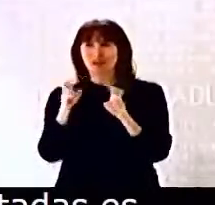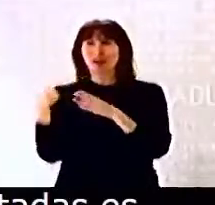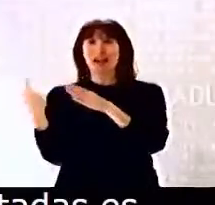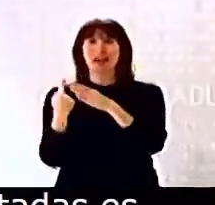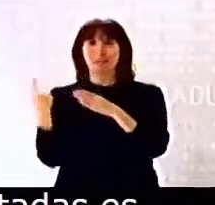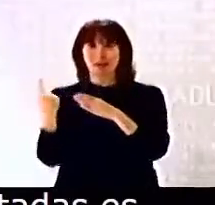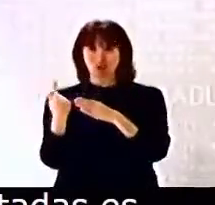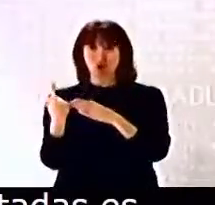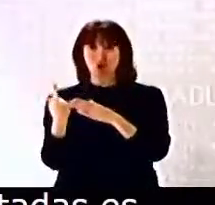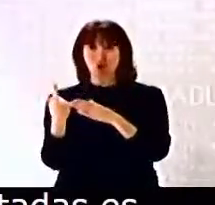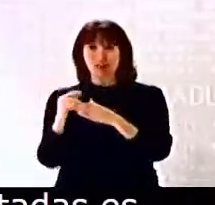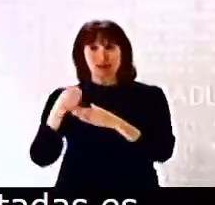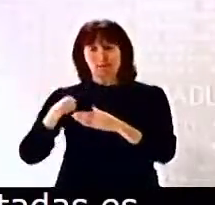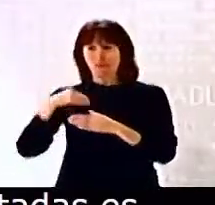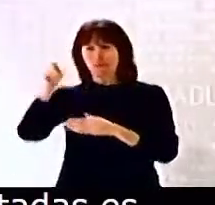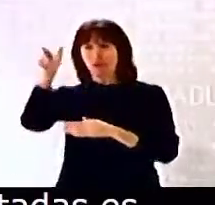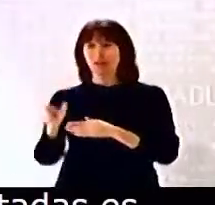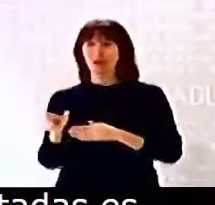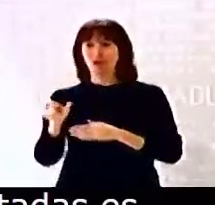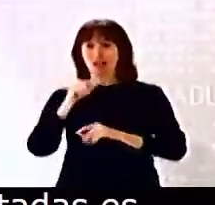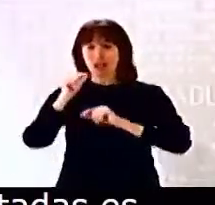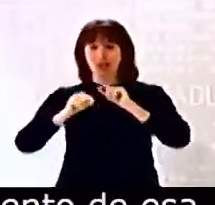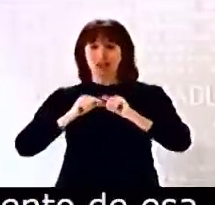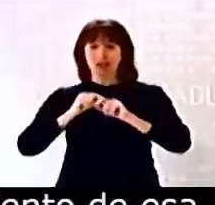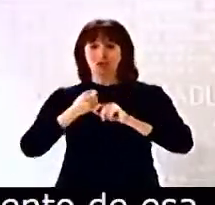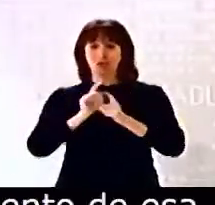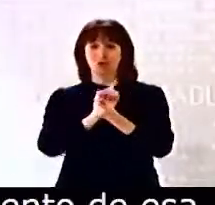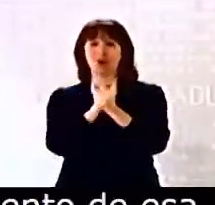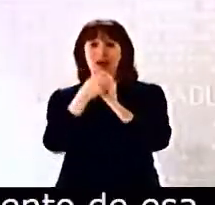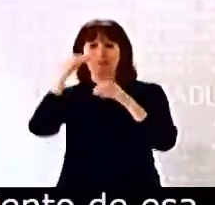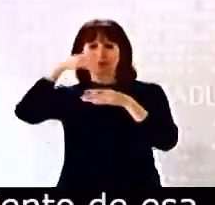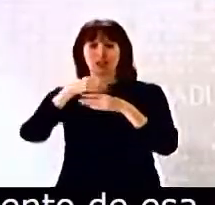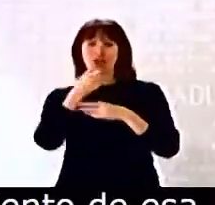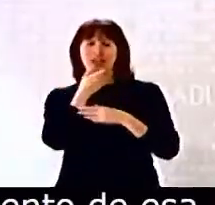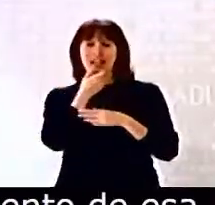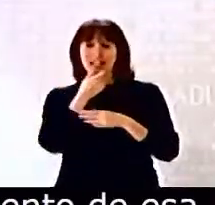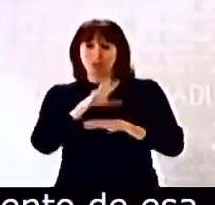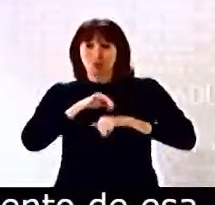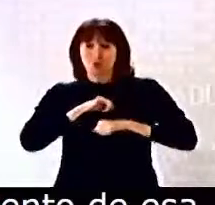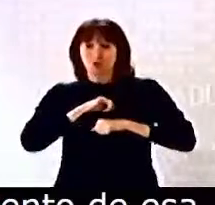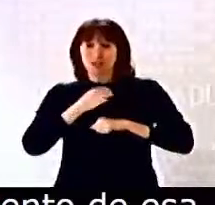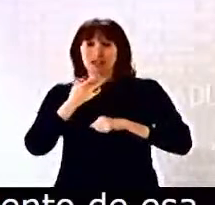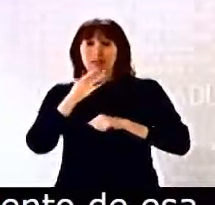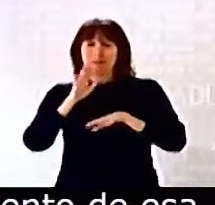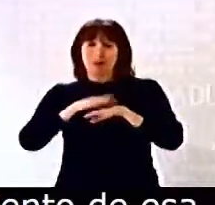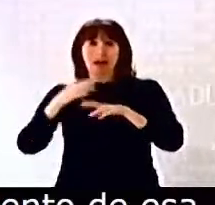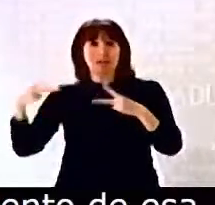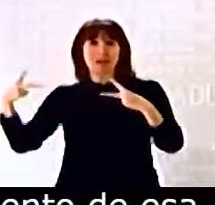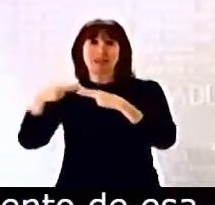aislamiento de esa persona mientras pueda contagiar a otras personas.